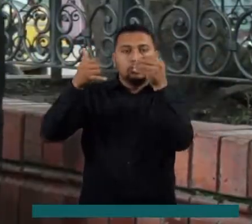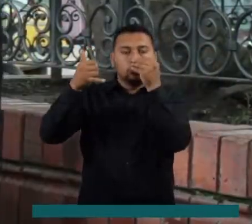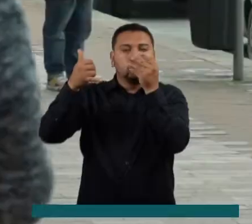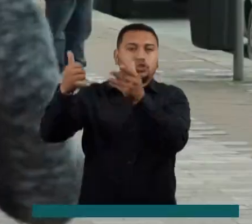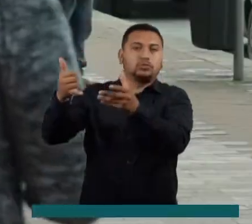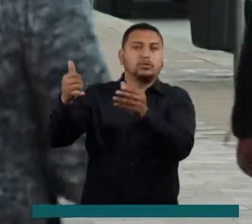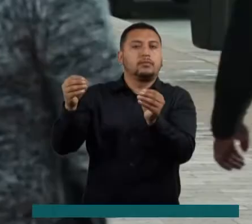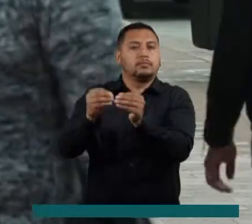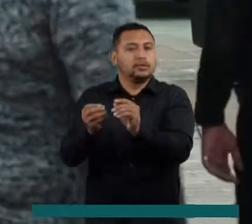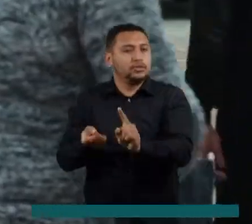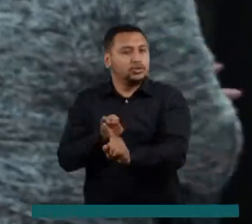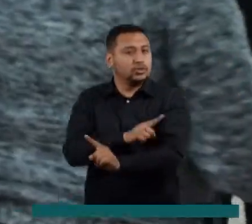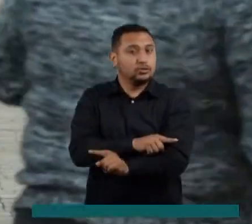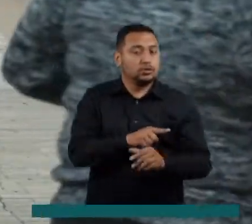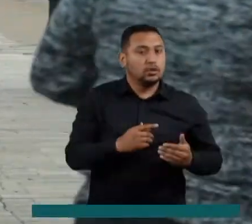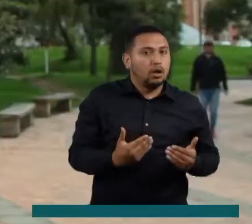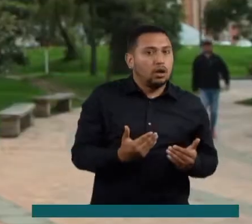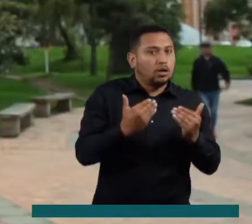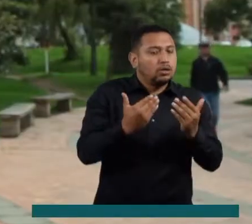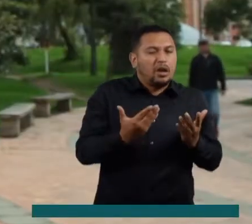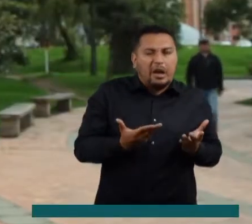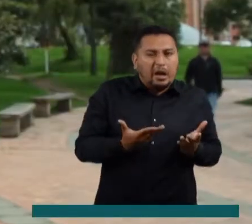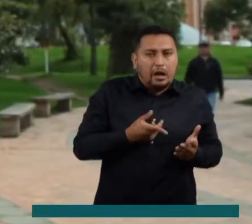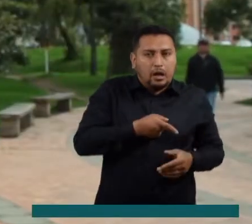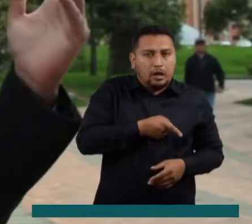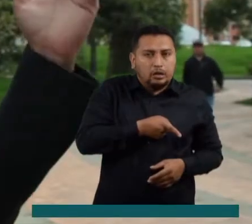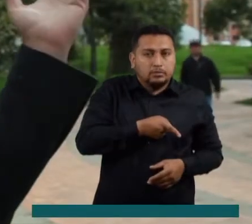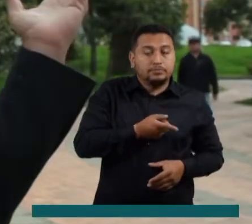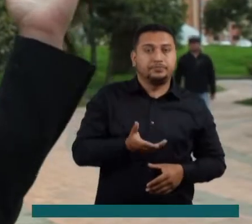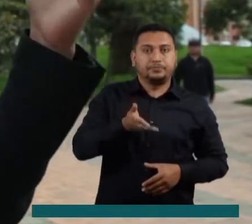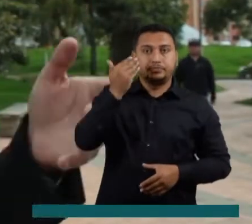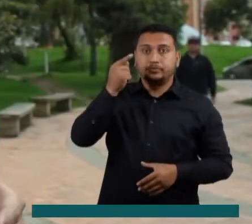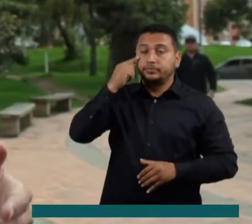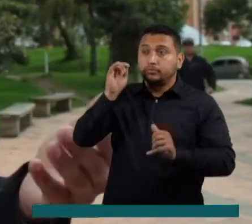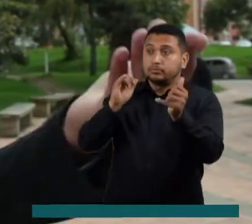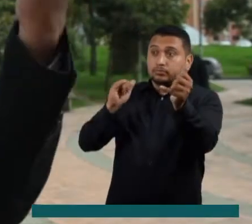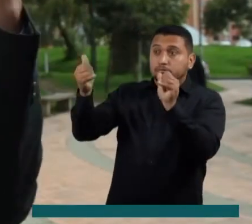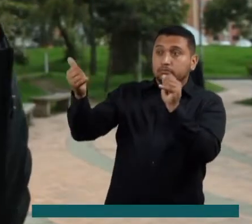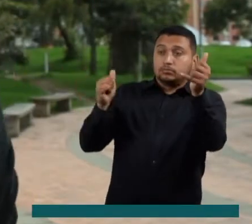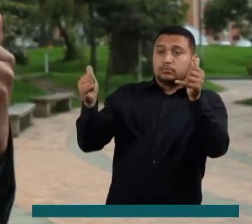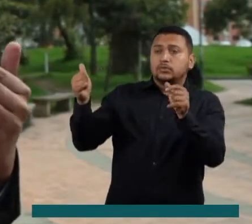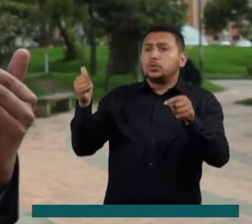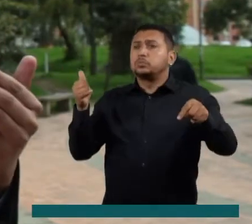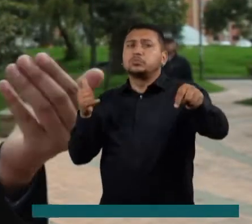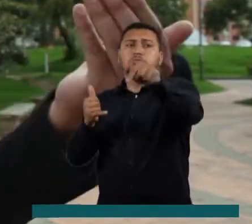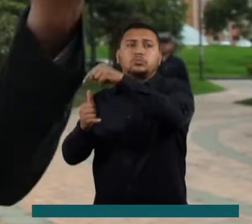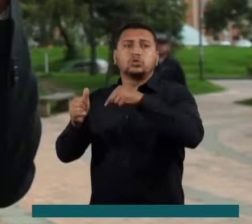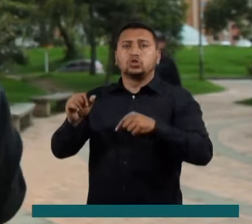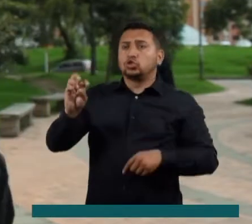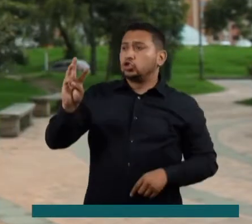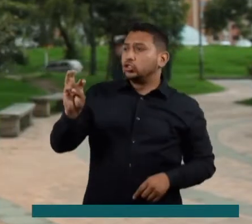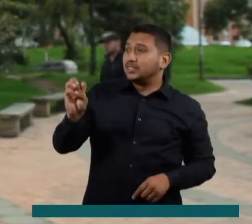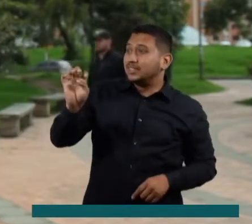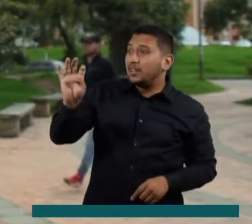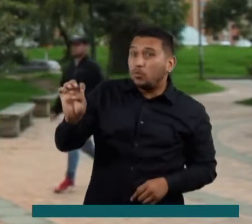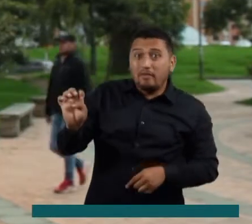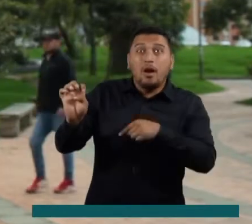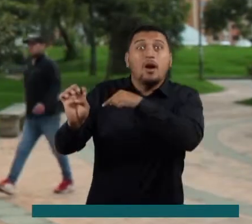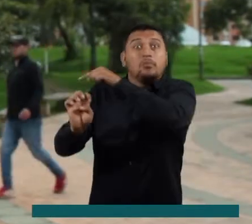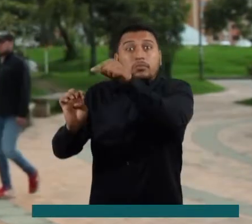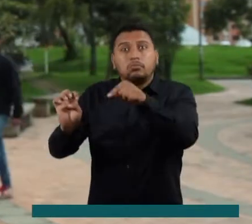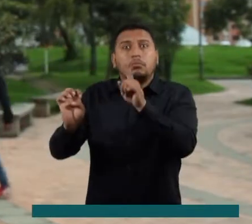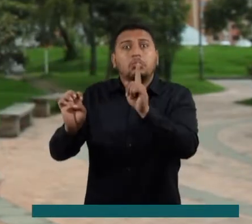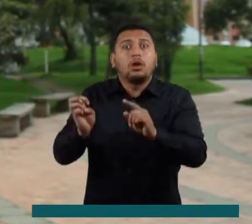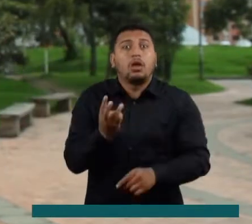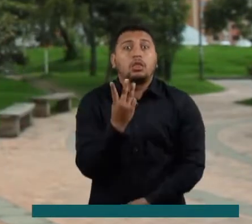otra herramienta muy valiosa. De las 89 que habían instaladas, únicamente están funcionando 3. Así las recibimos en el